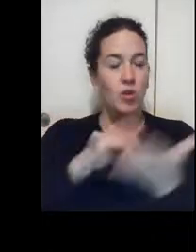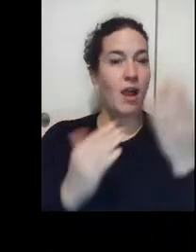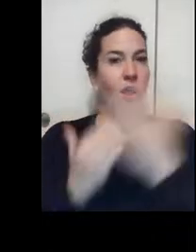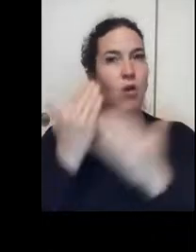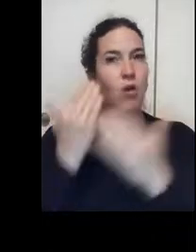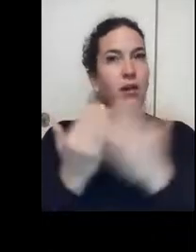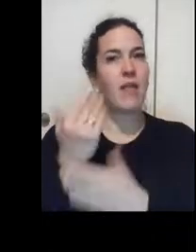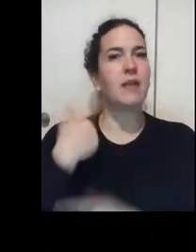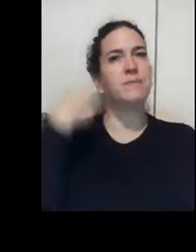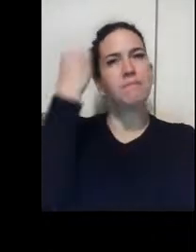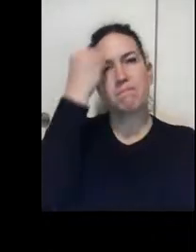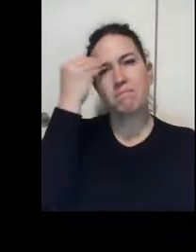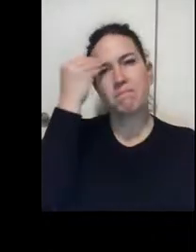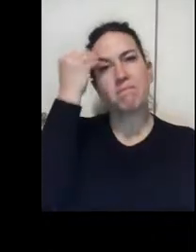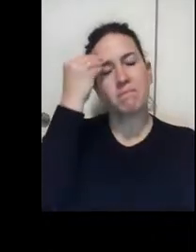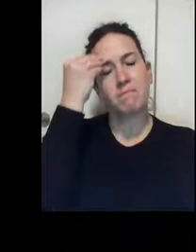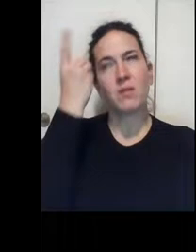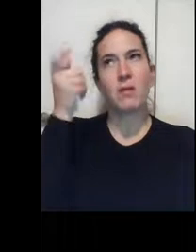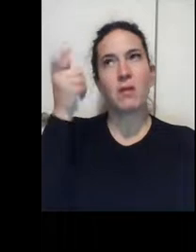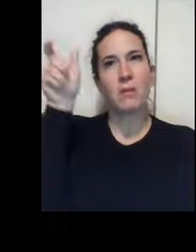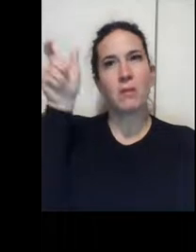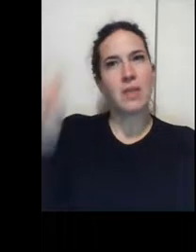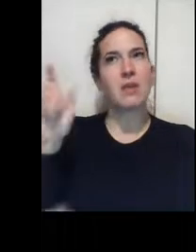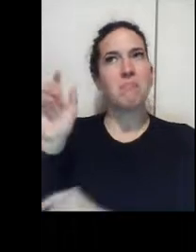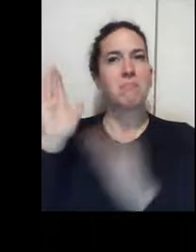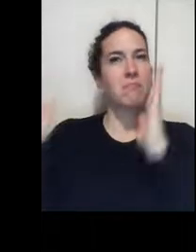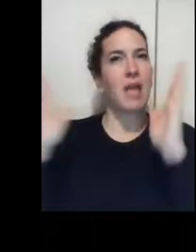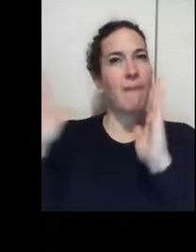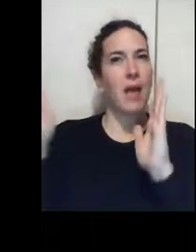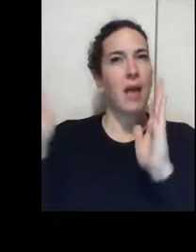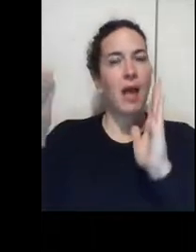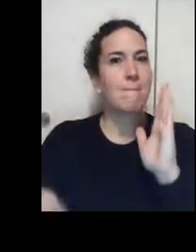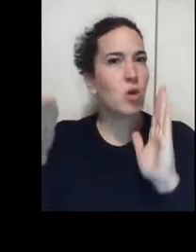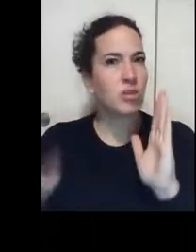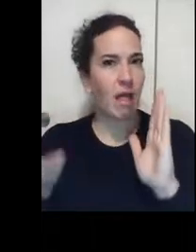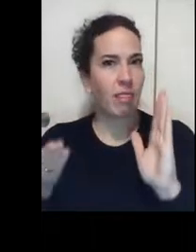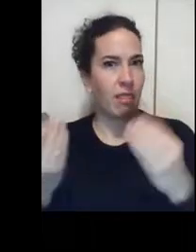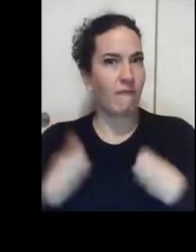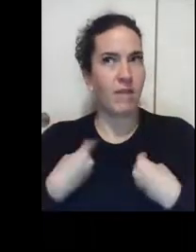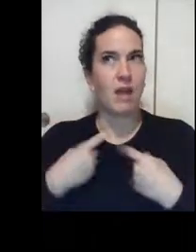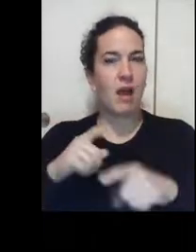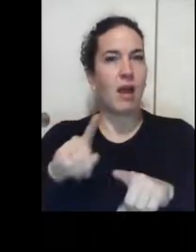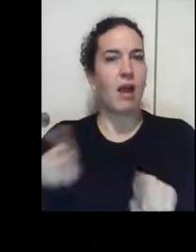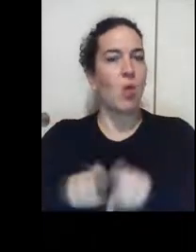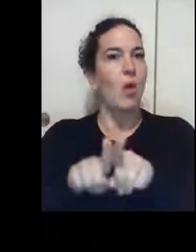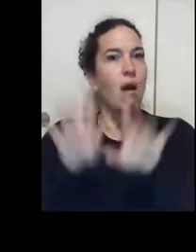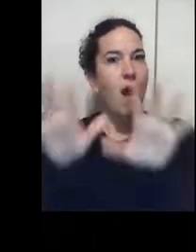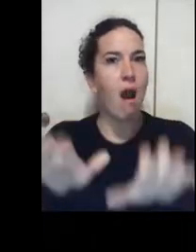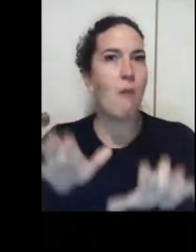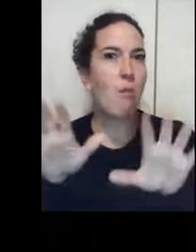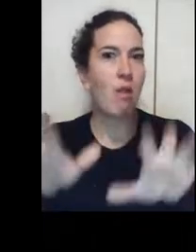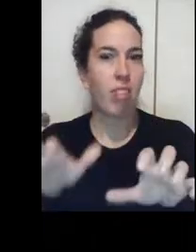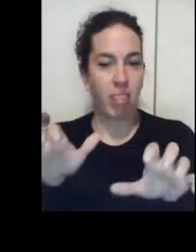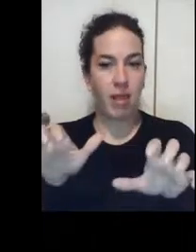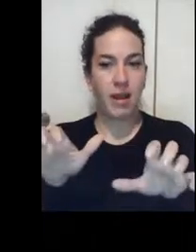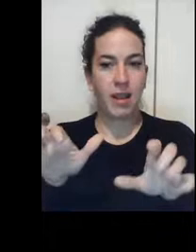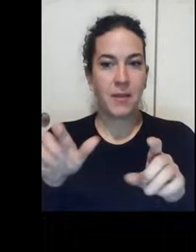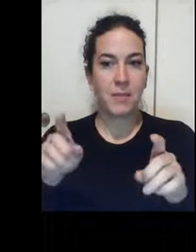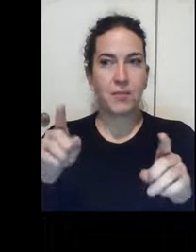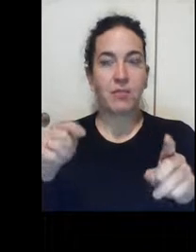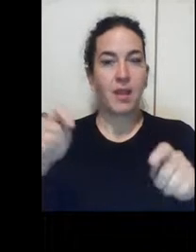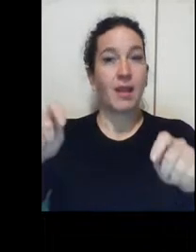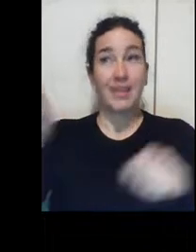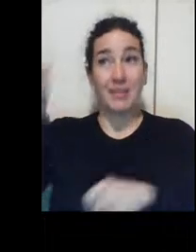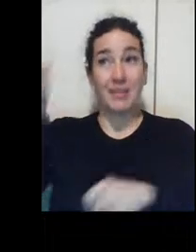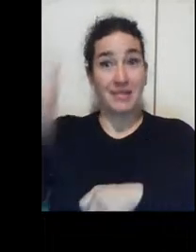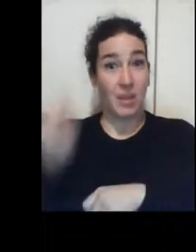lo importante que fue para mí esa etapa, ese momento de aprender y lo muchísimo que me motivó este